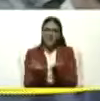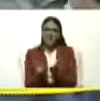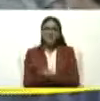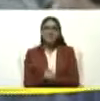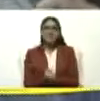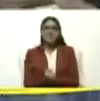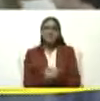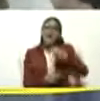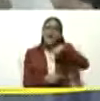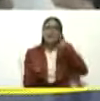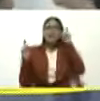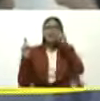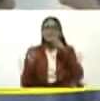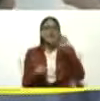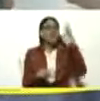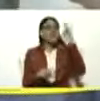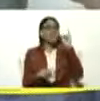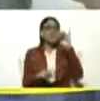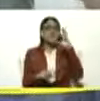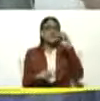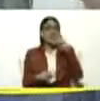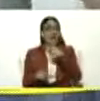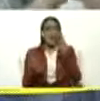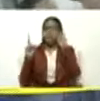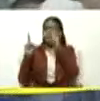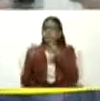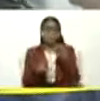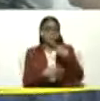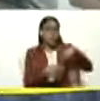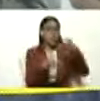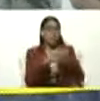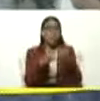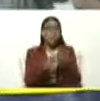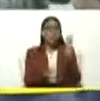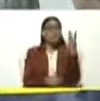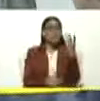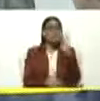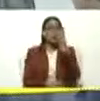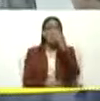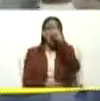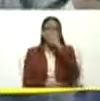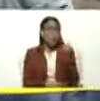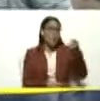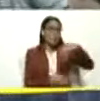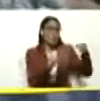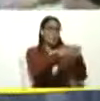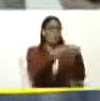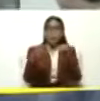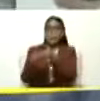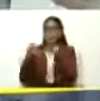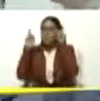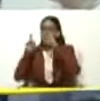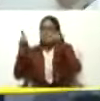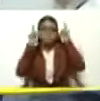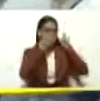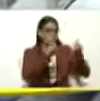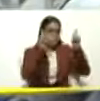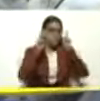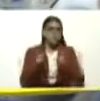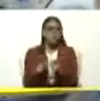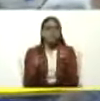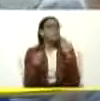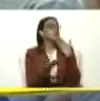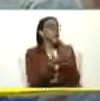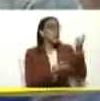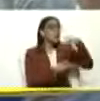de física, una muestra de tercero, cuarto año, ¿verdad? Gracias a usted ya nos han dotado de lo que nos